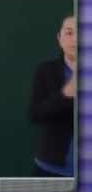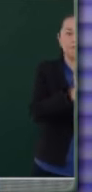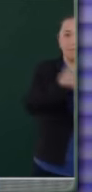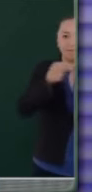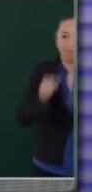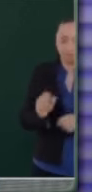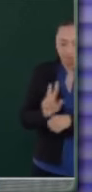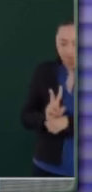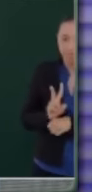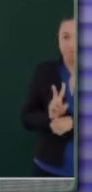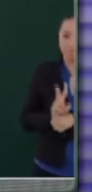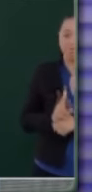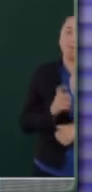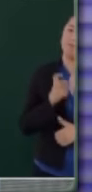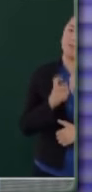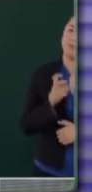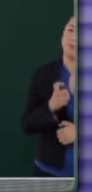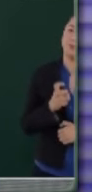violar